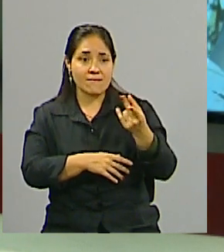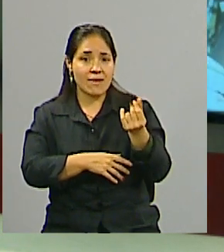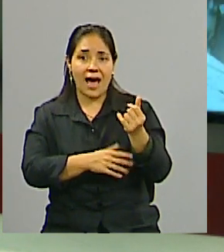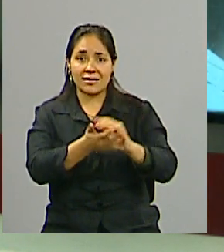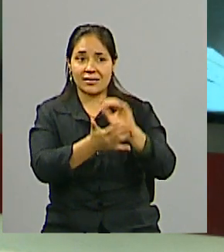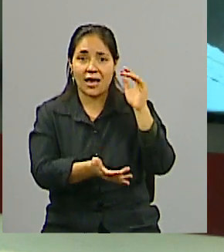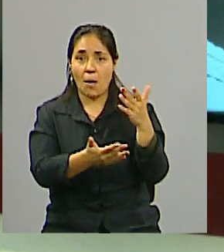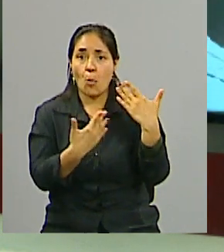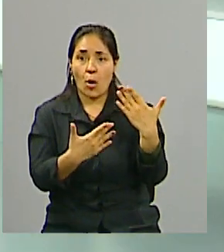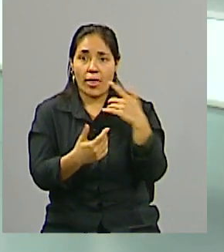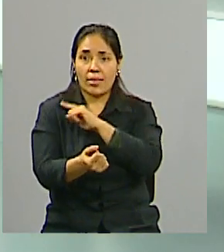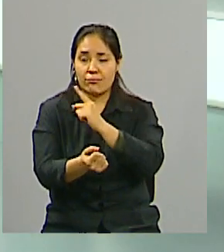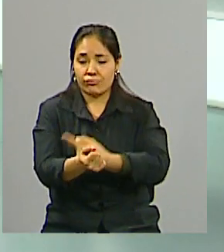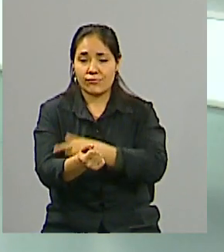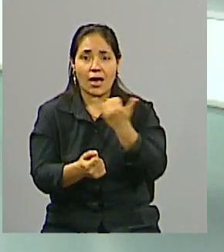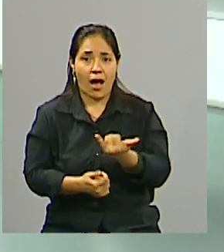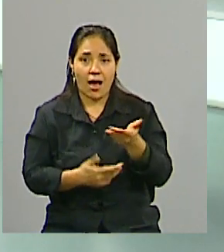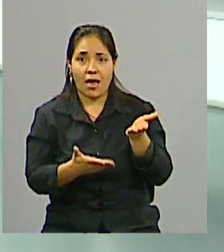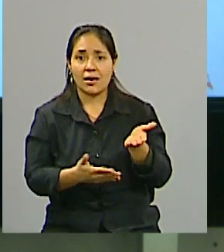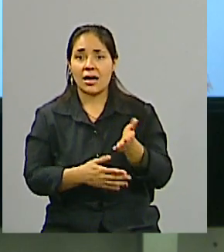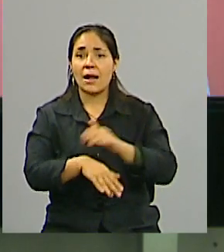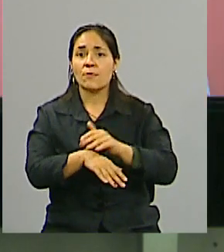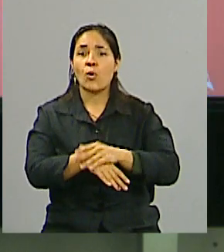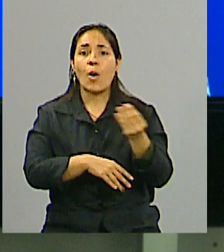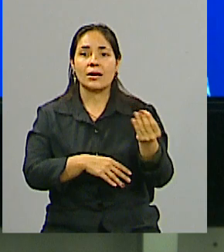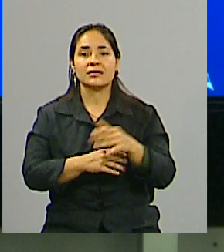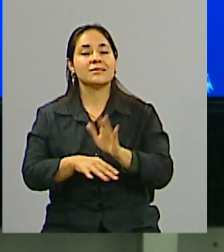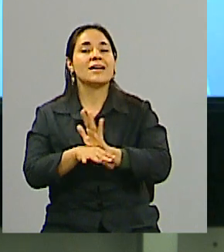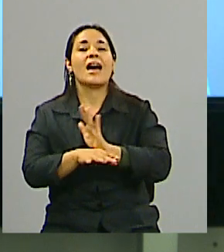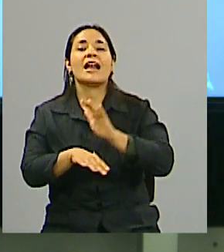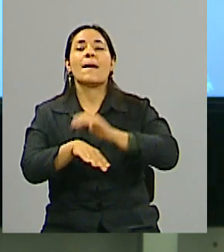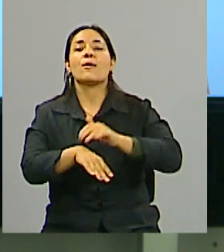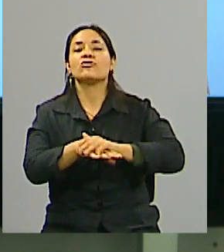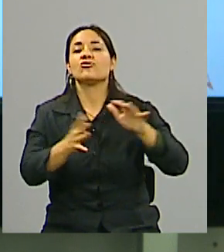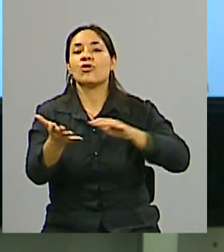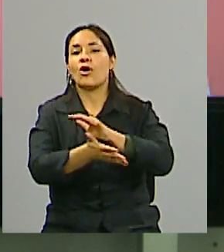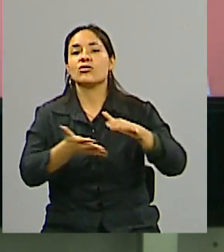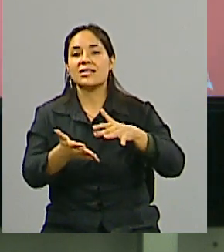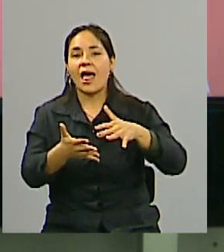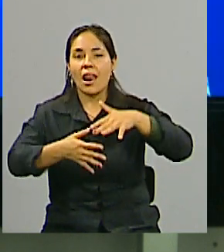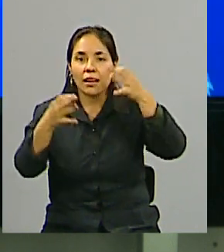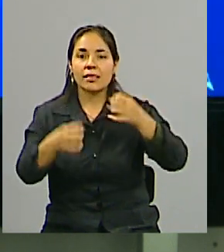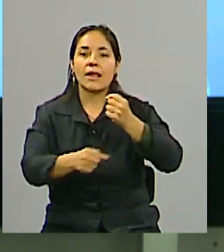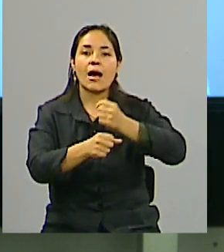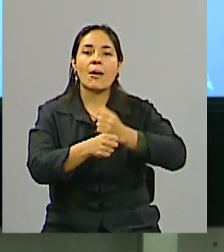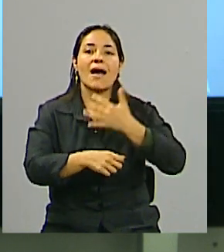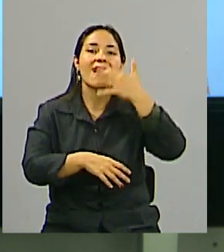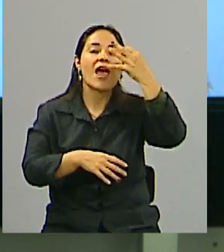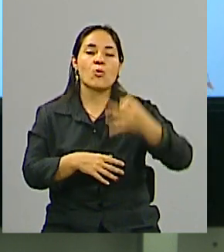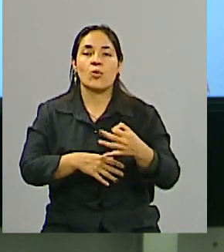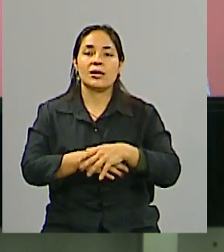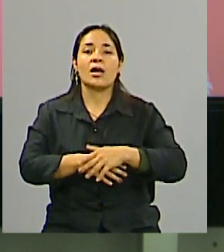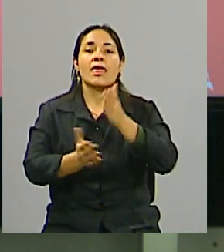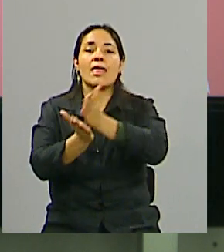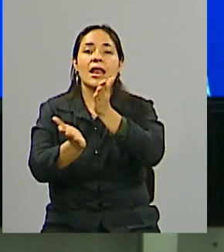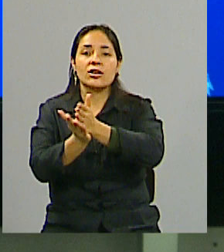la provincia de Mendoza? Yo creo que es una responsabilidad social generar empleo genuino, respetando los derechos laborales